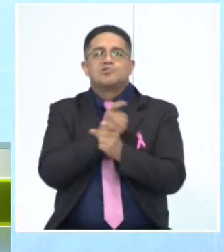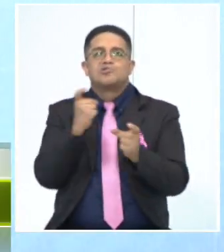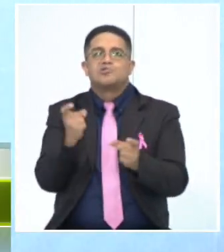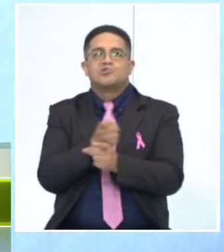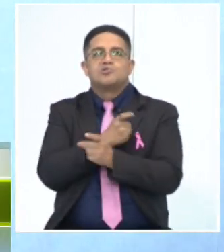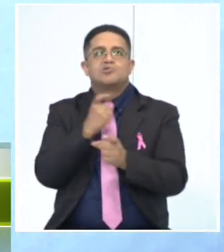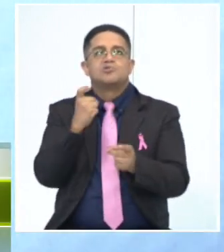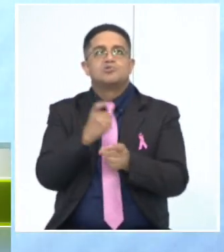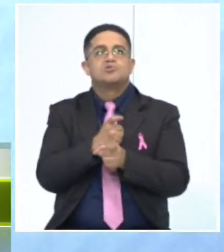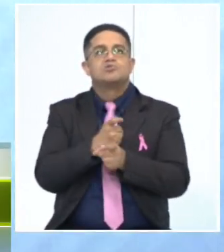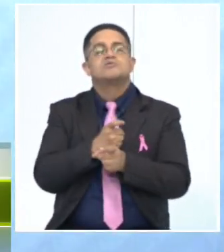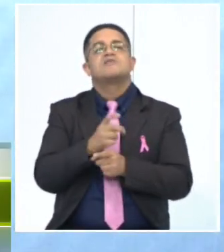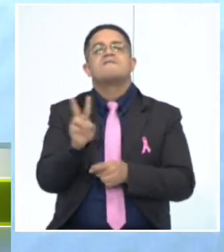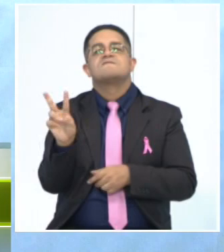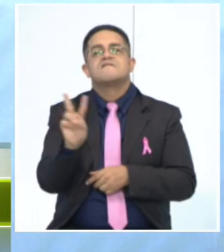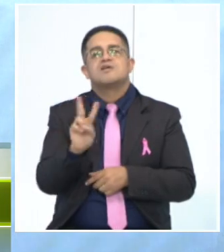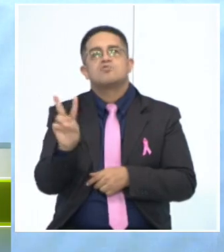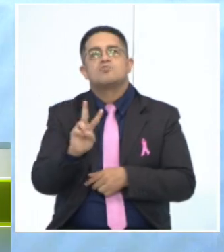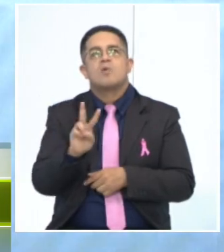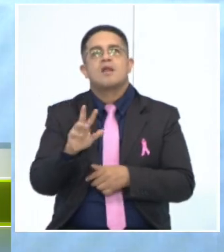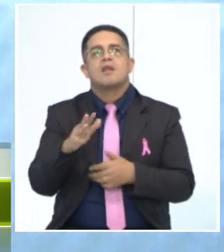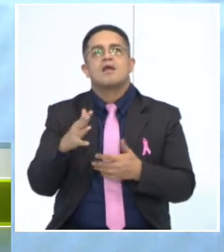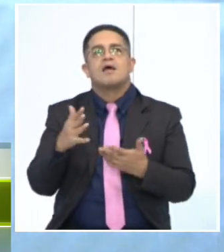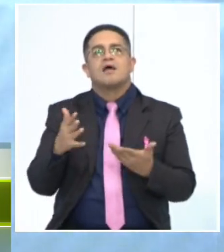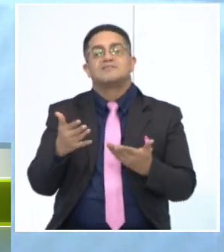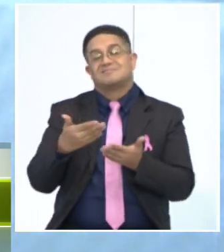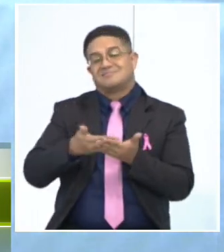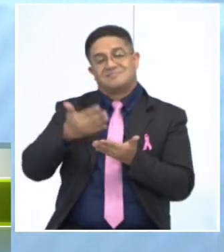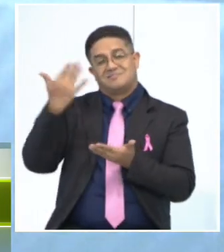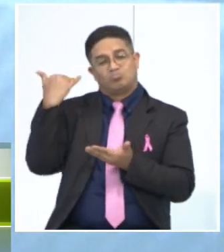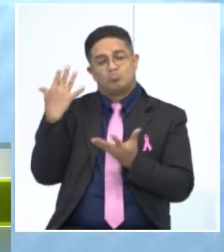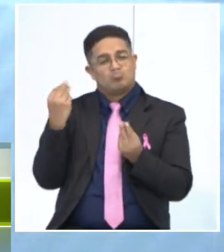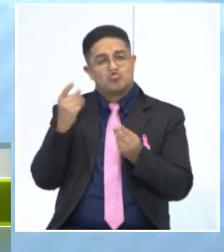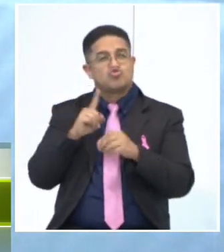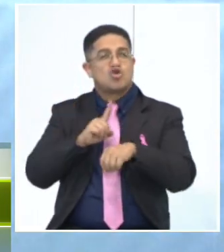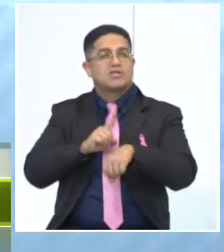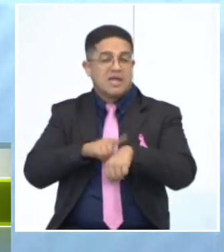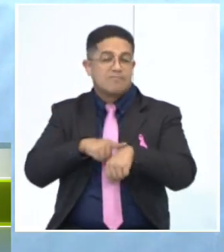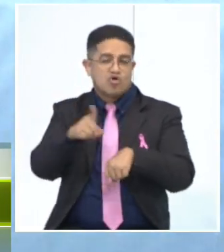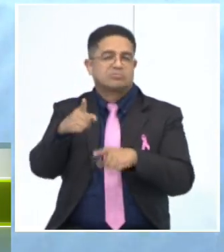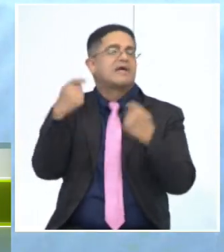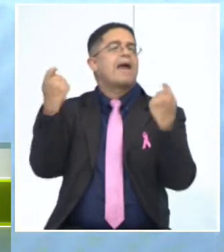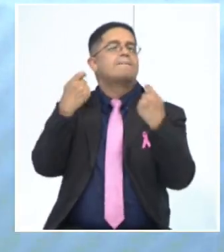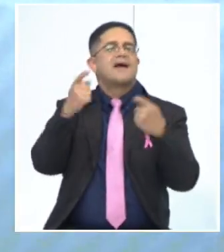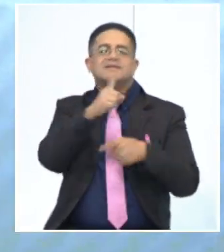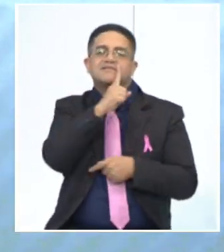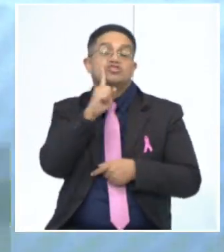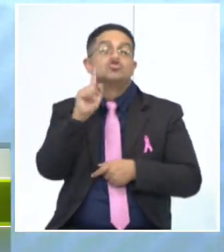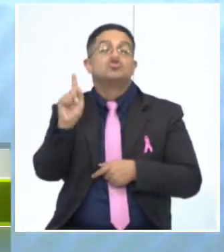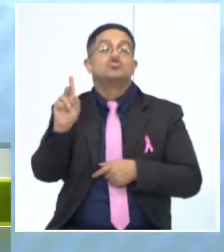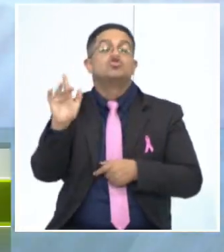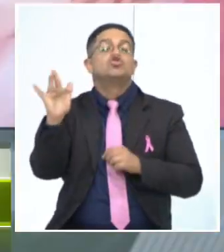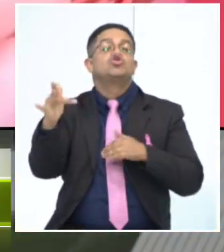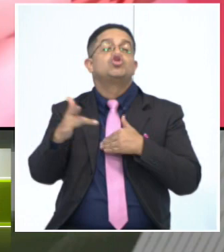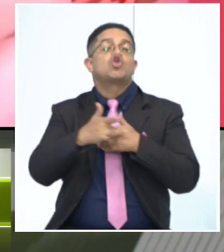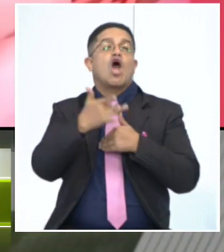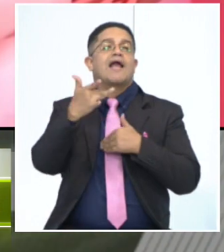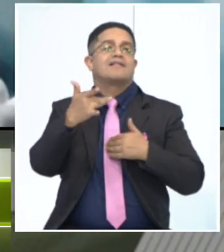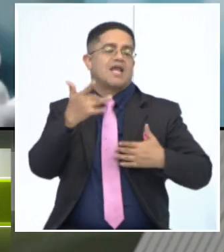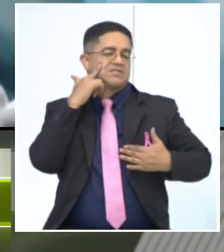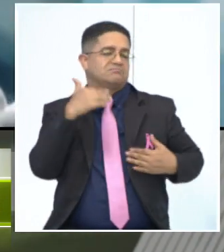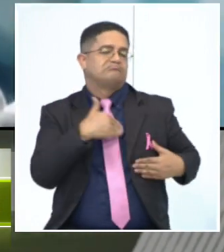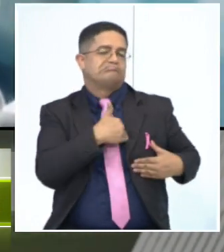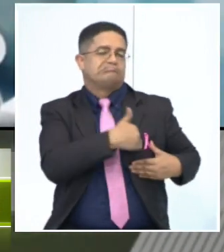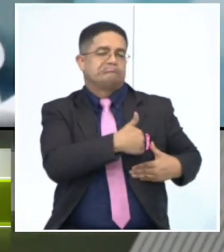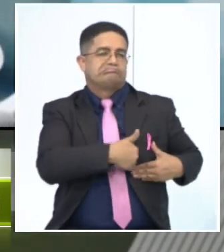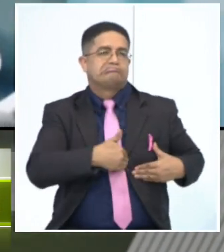representante de Venezuela, desde hace mucho tiempo ha hecho esta campaña de Tócate, ¿no? De Tócate, porque en aquel momento, hace más de 20